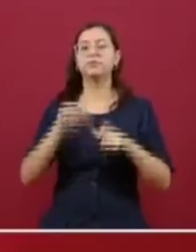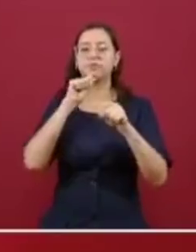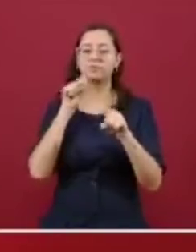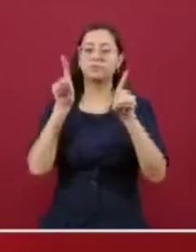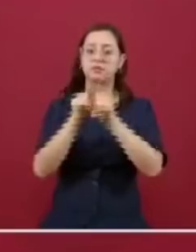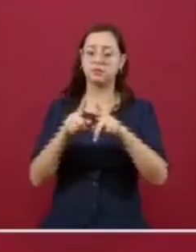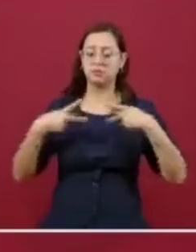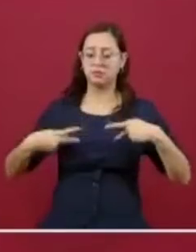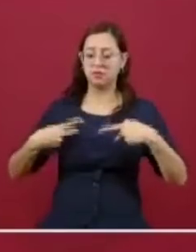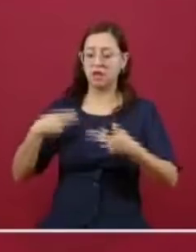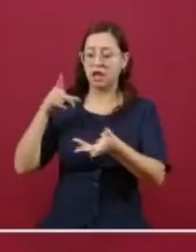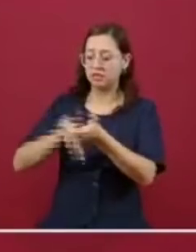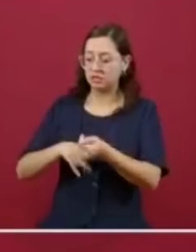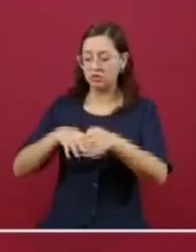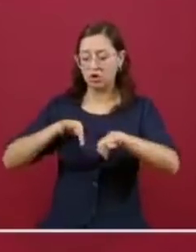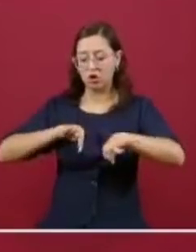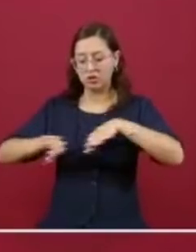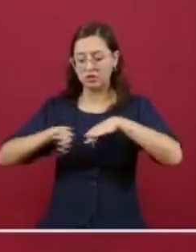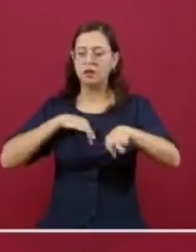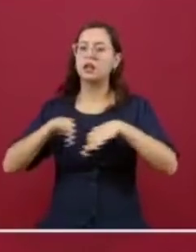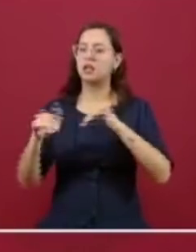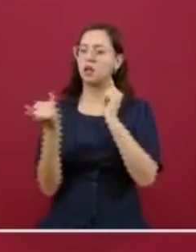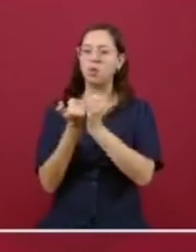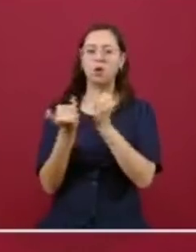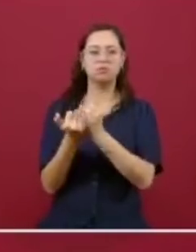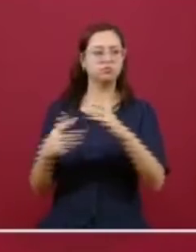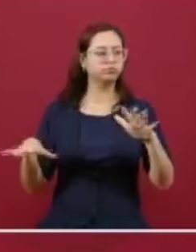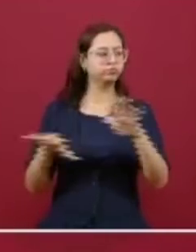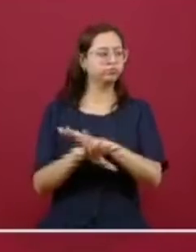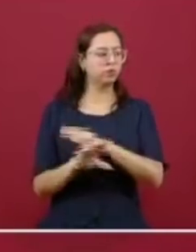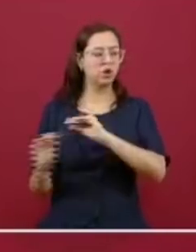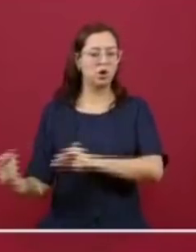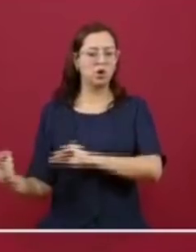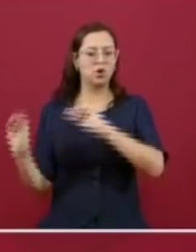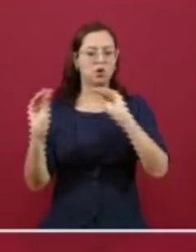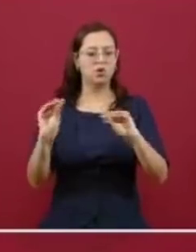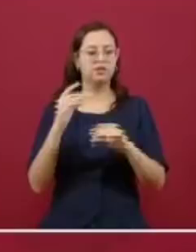también a ser reubicados,